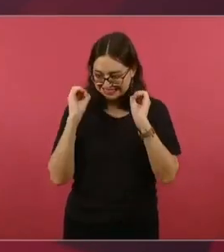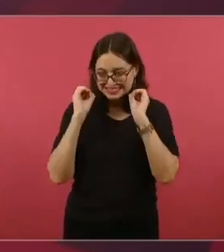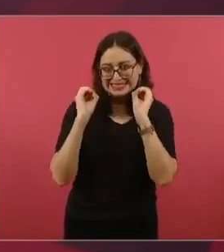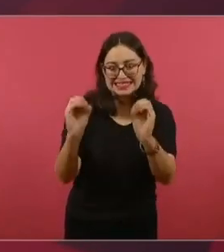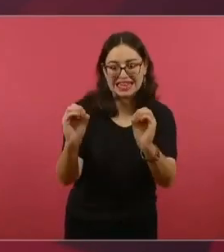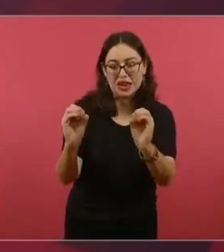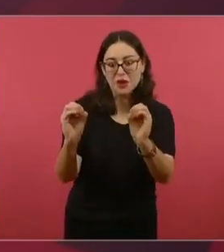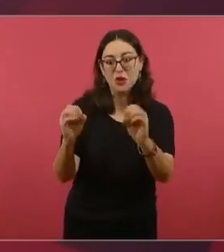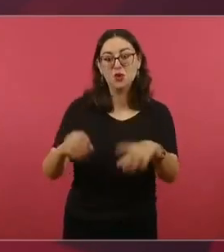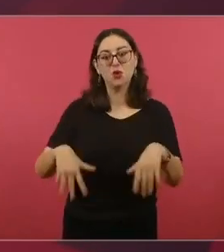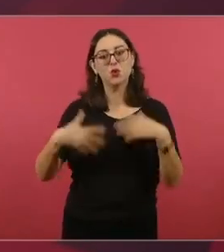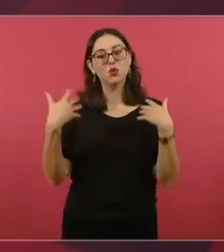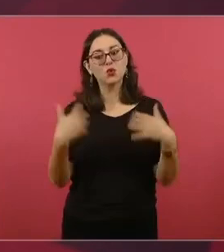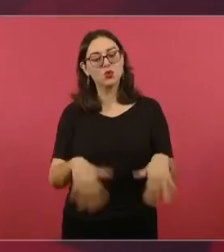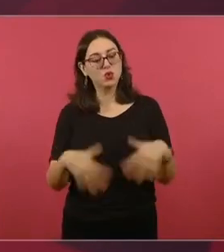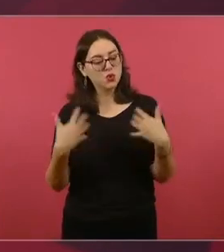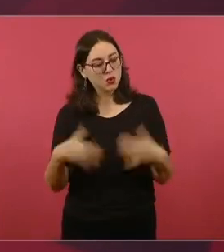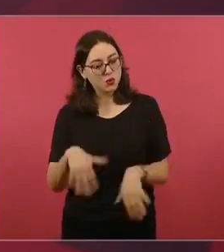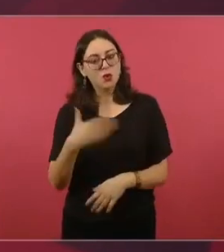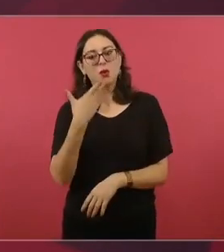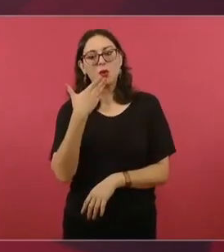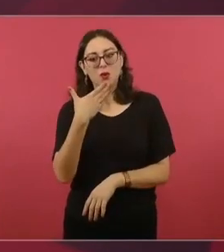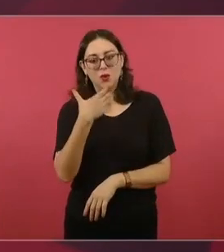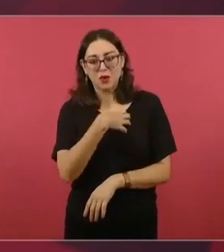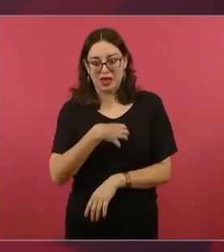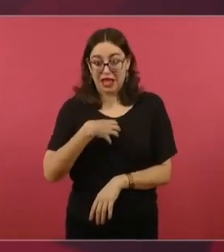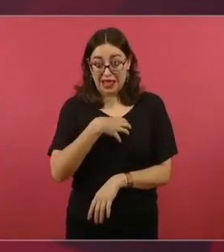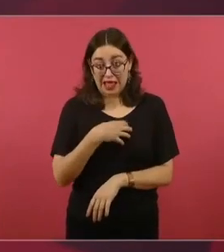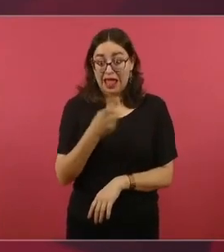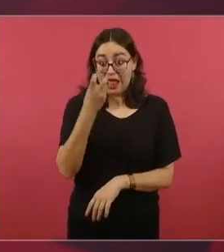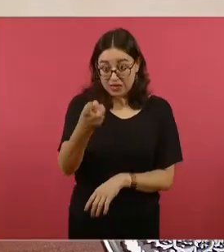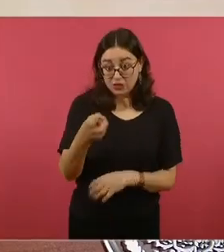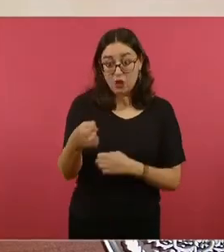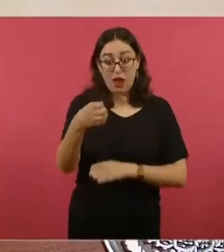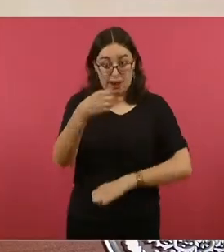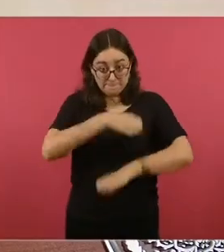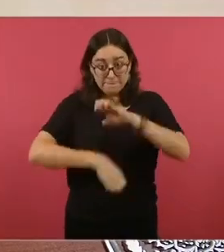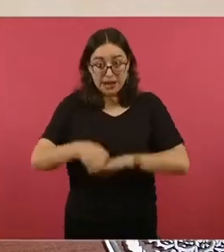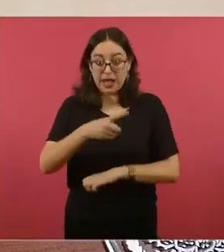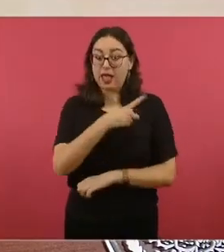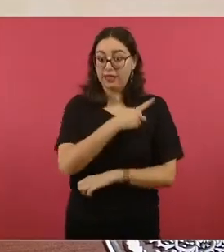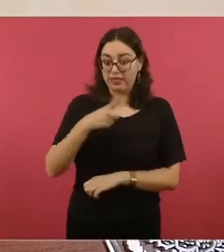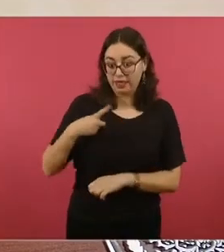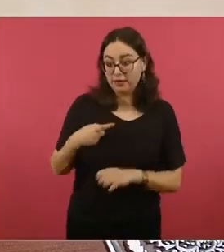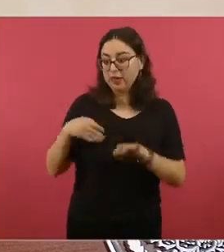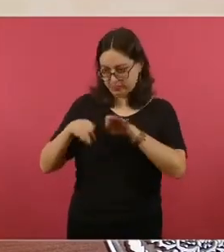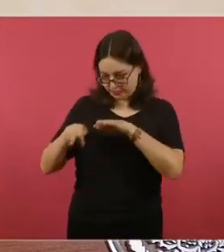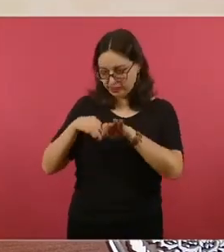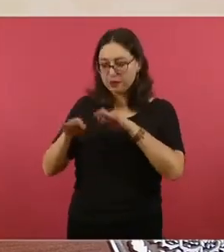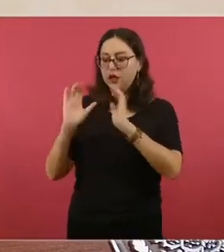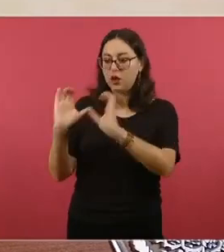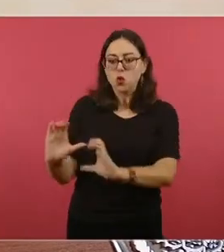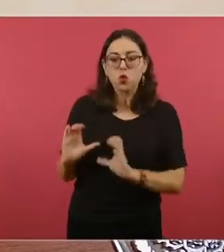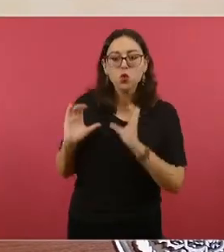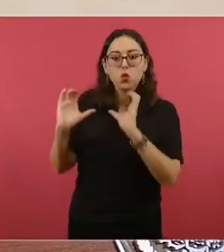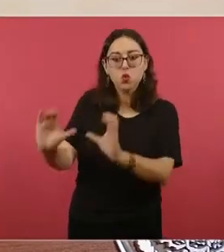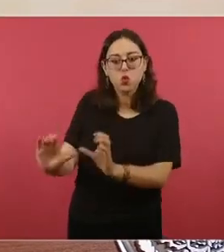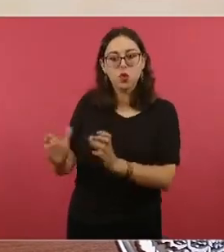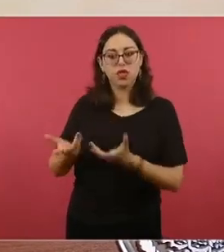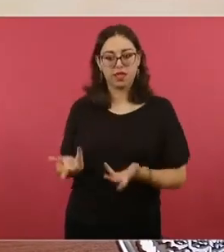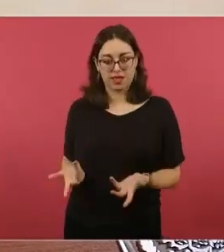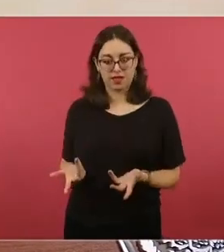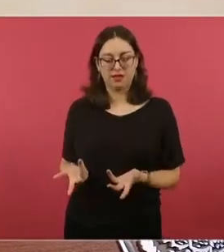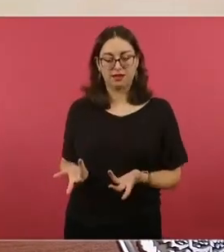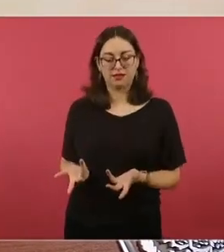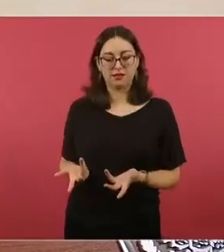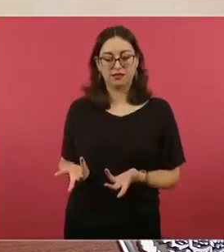ser también un objetivo de las empresas, el cuidar a los trabajadores. Y en la